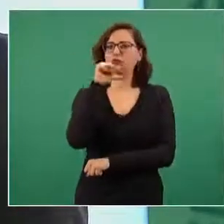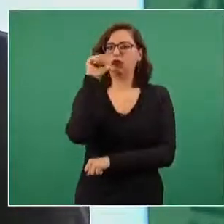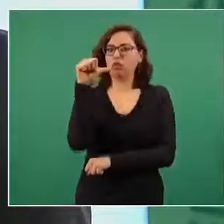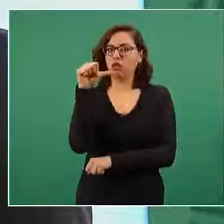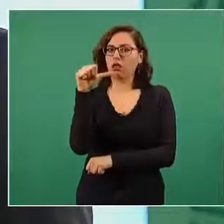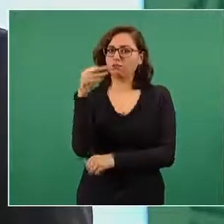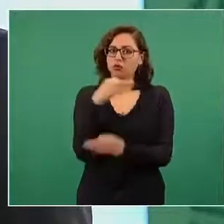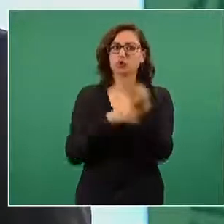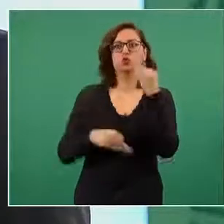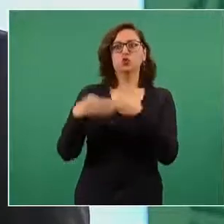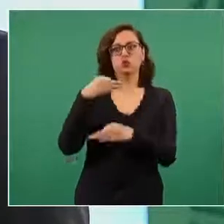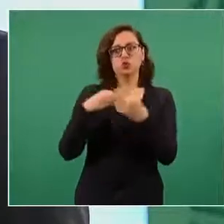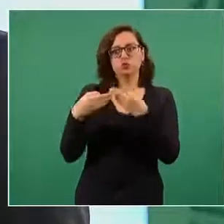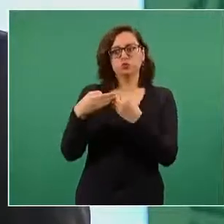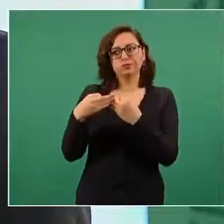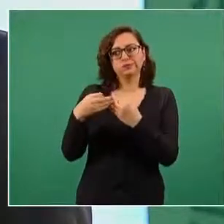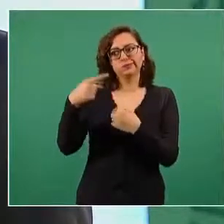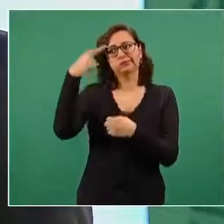derecho.